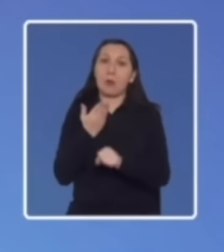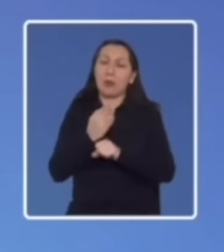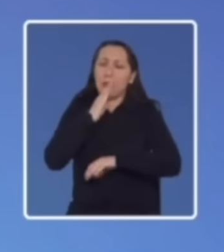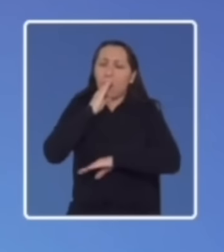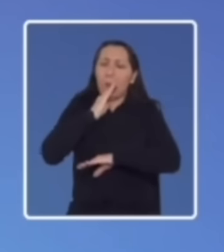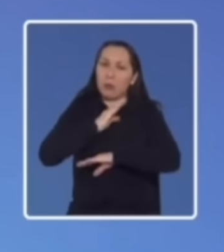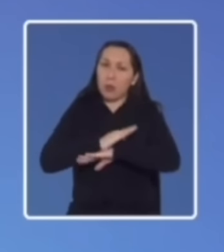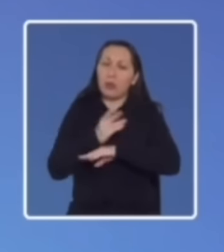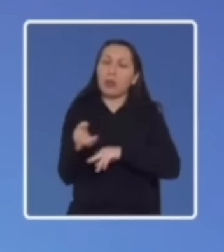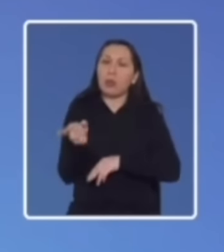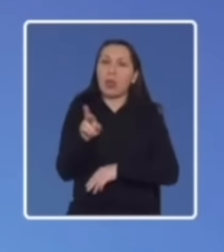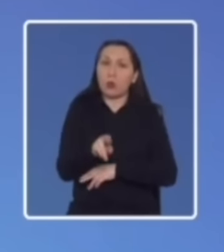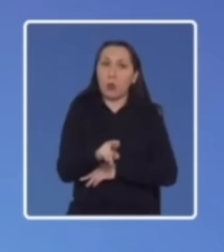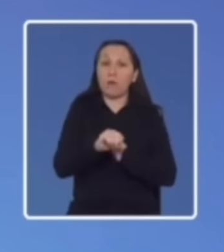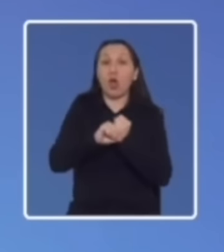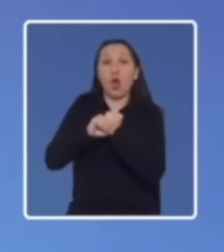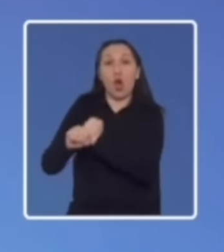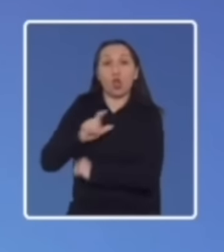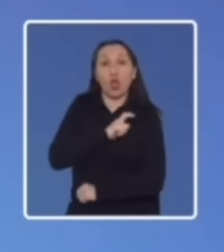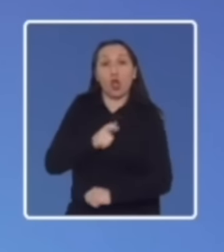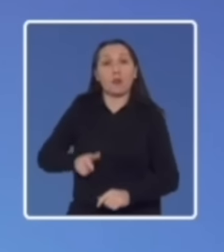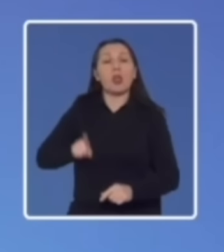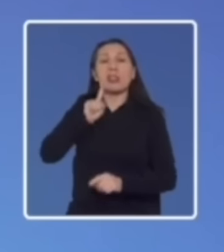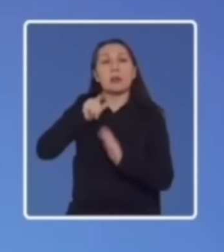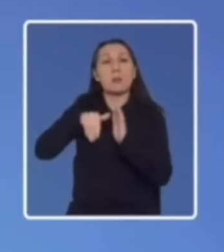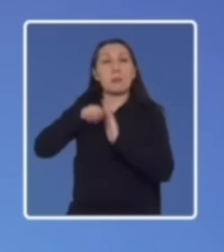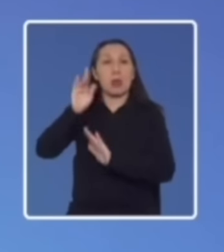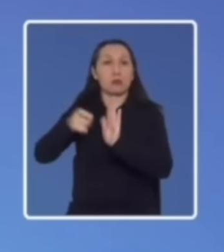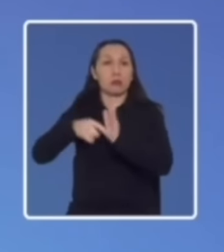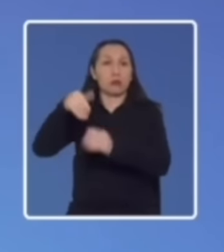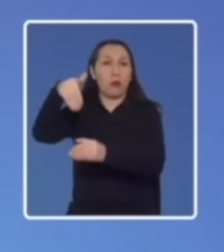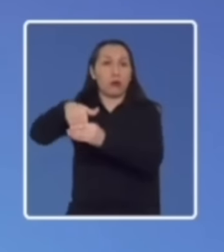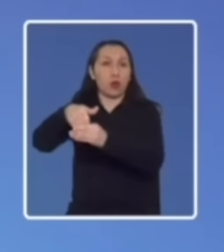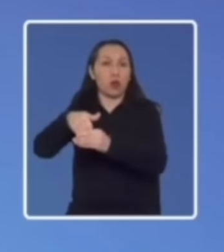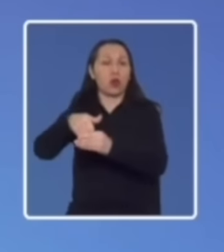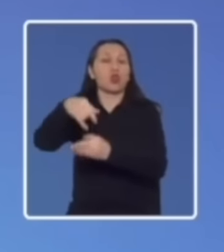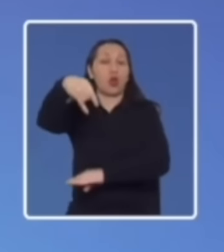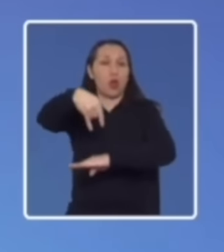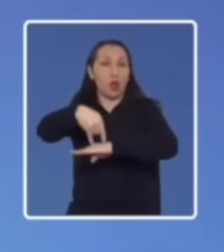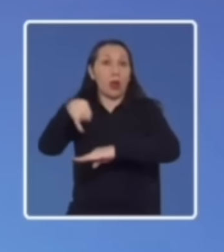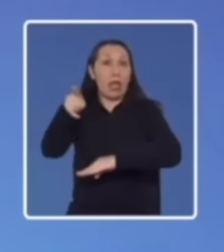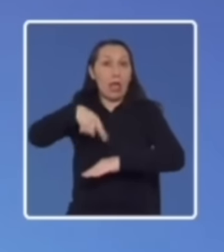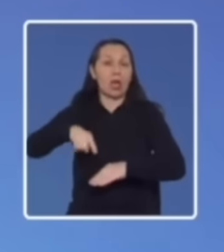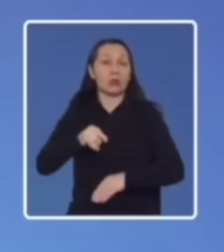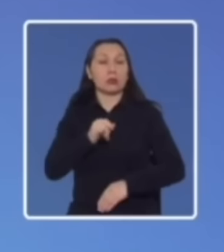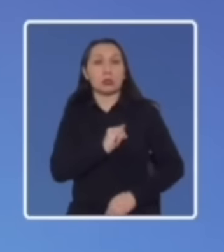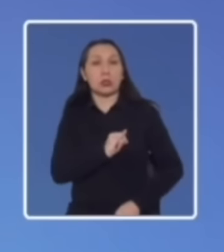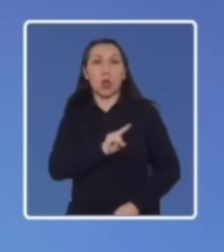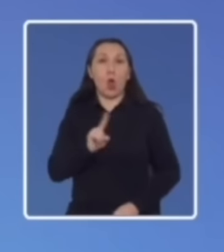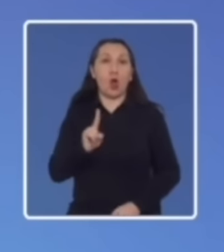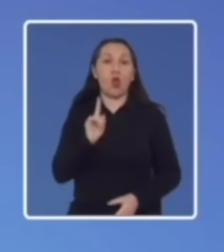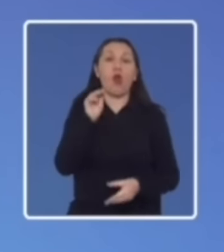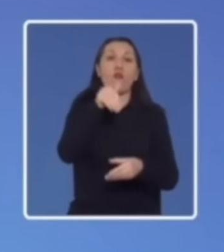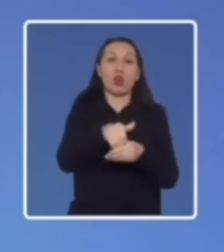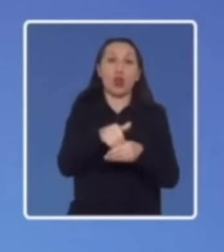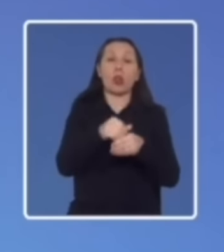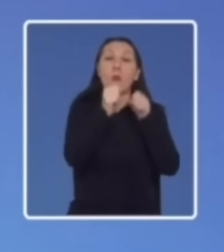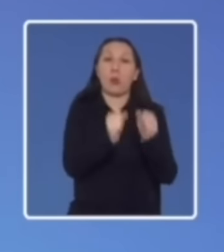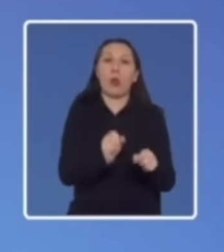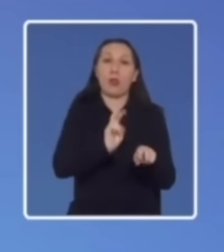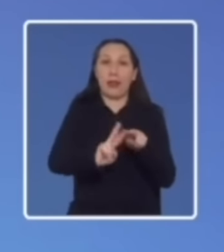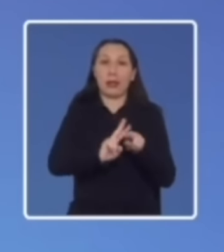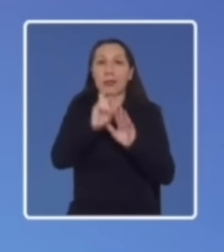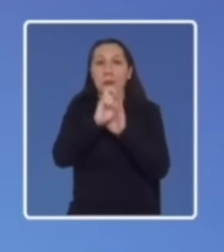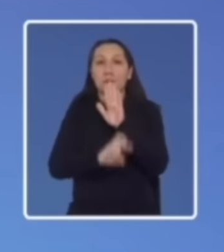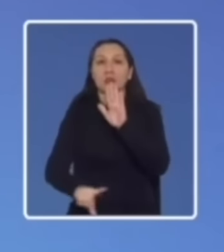humildemente de nuevo a la oposición que tiene la mayoría en el congreso nacional y que es la que Define si se vota o no este